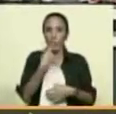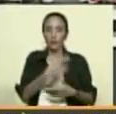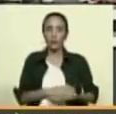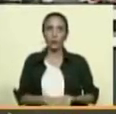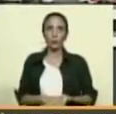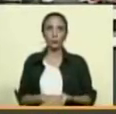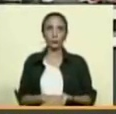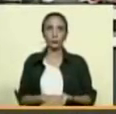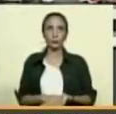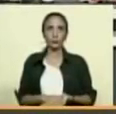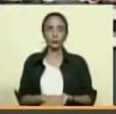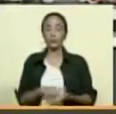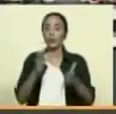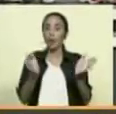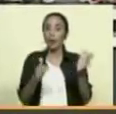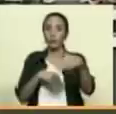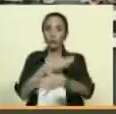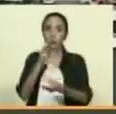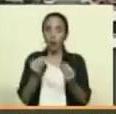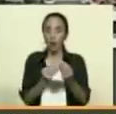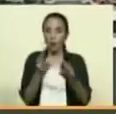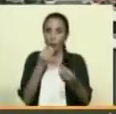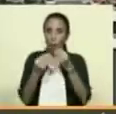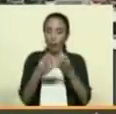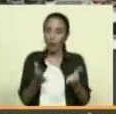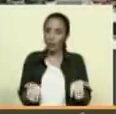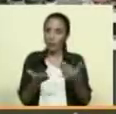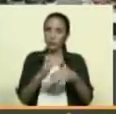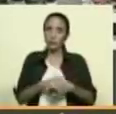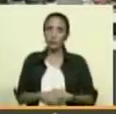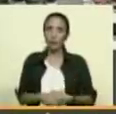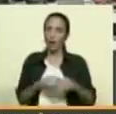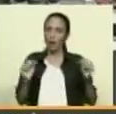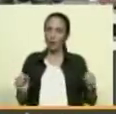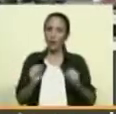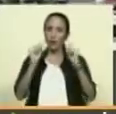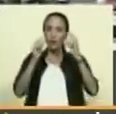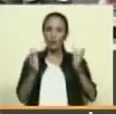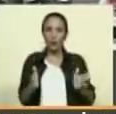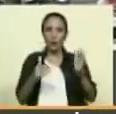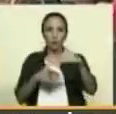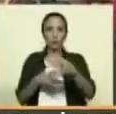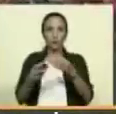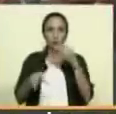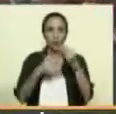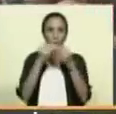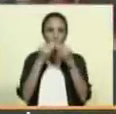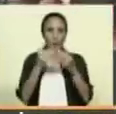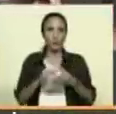CLP, los CLAP, tienen que organizarse. ¡Que viva los CLAP!